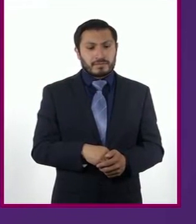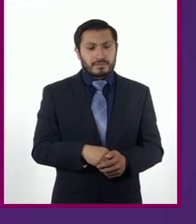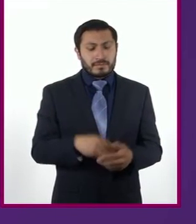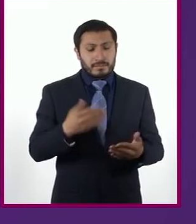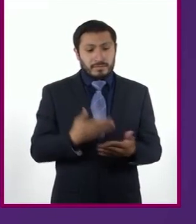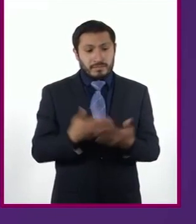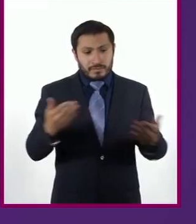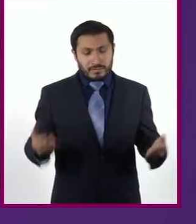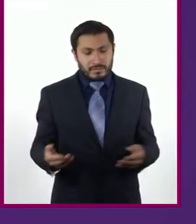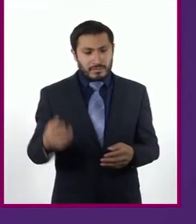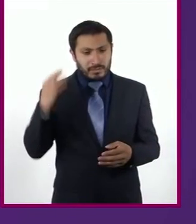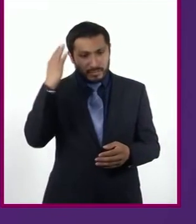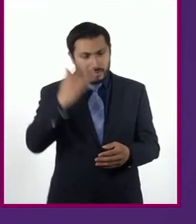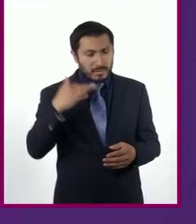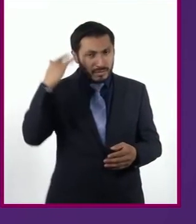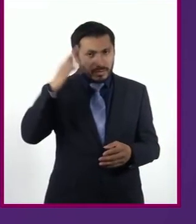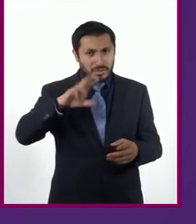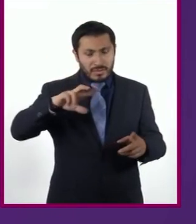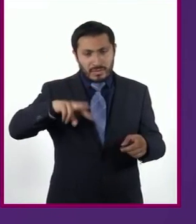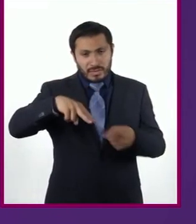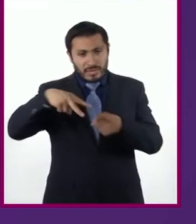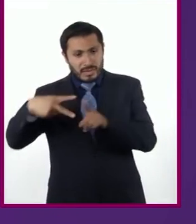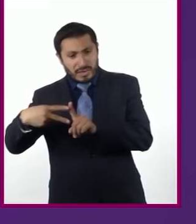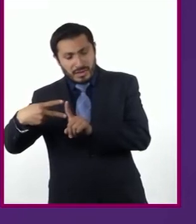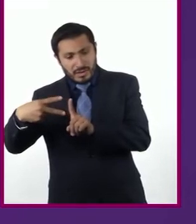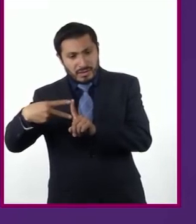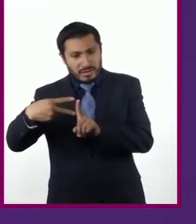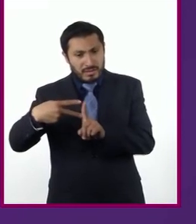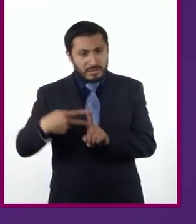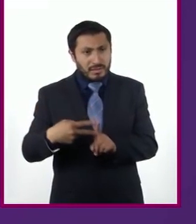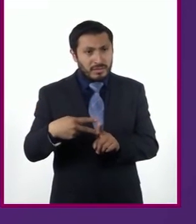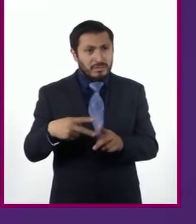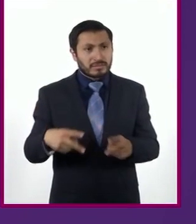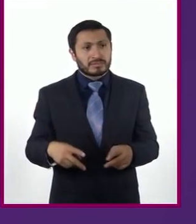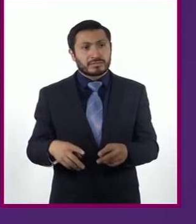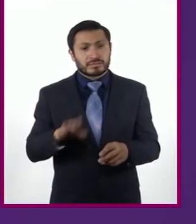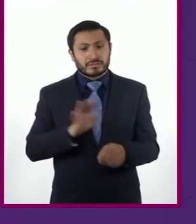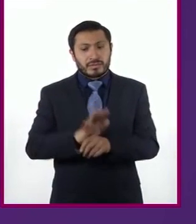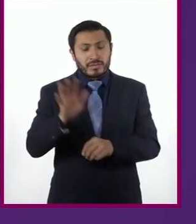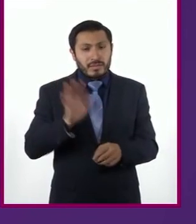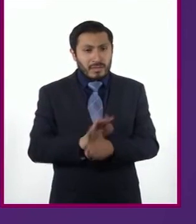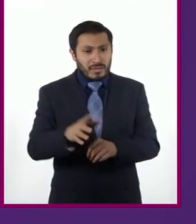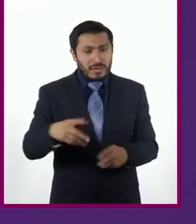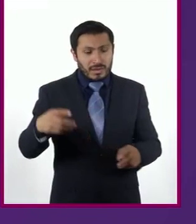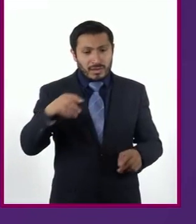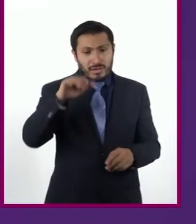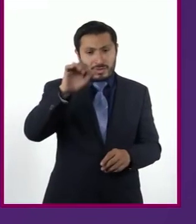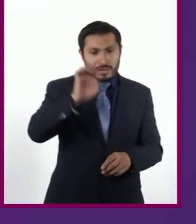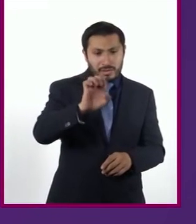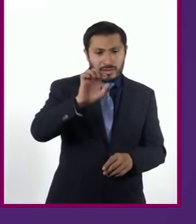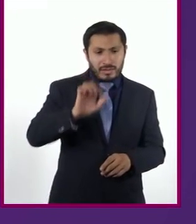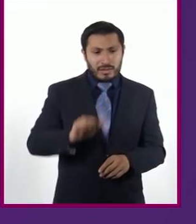Ahora hagamos el análisis del triángulo ABD y su semejanza con el triángulo EAF.